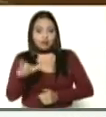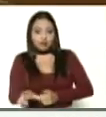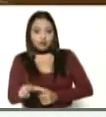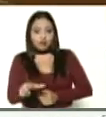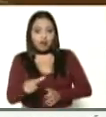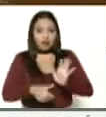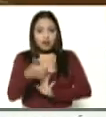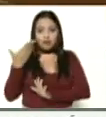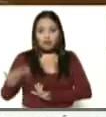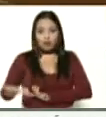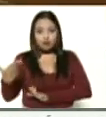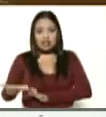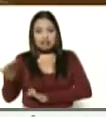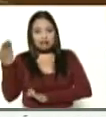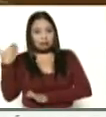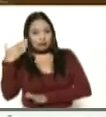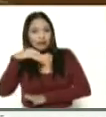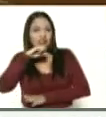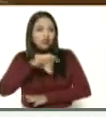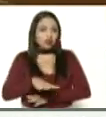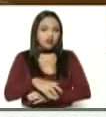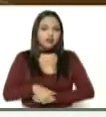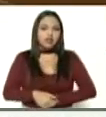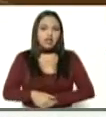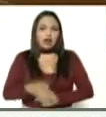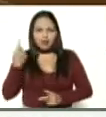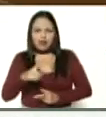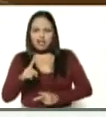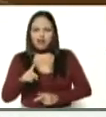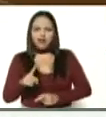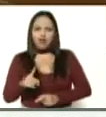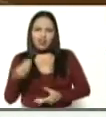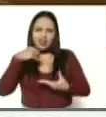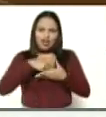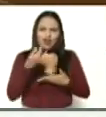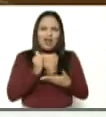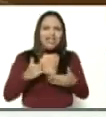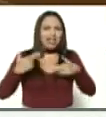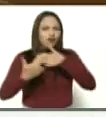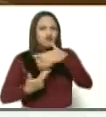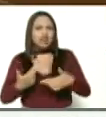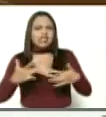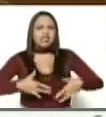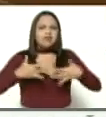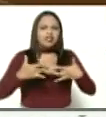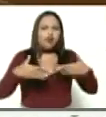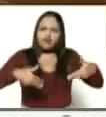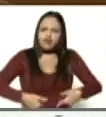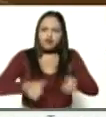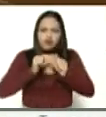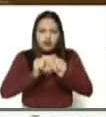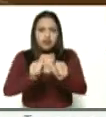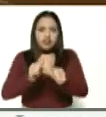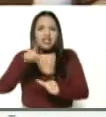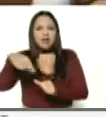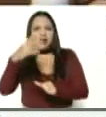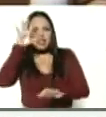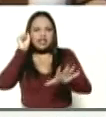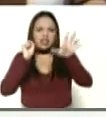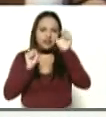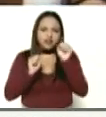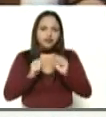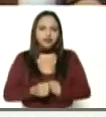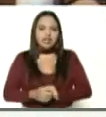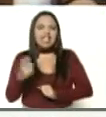no lo dejaba, no le quitaba su cariz revolucionario, su cariz de lucha, y de que él luego entendiera que necesitaba